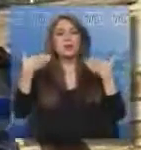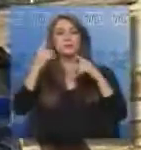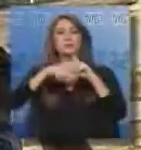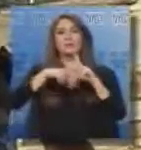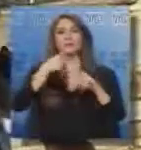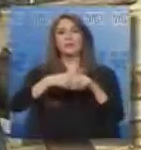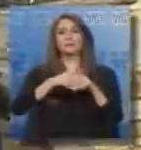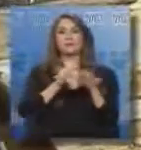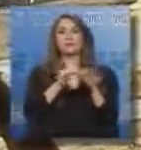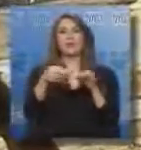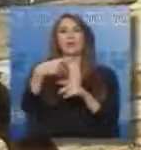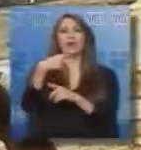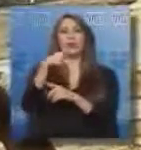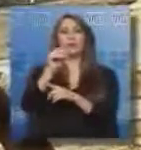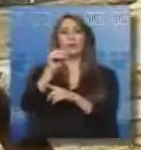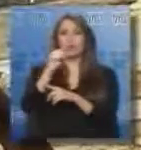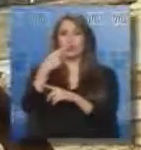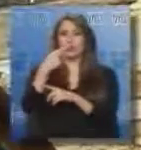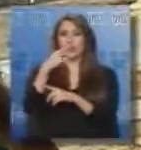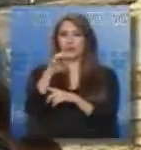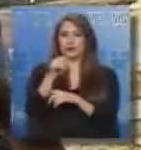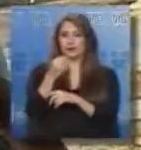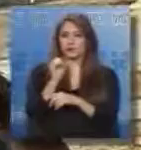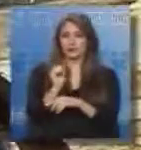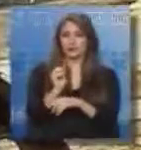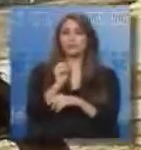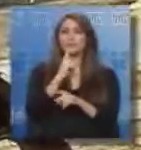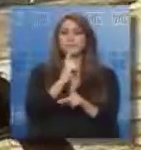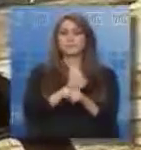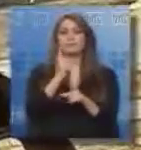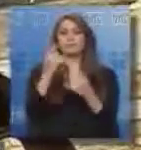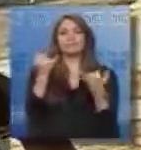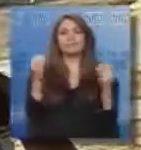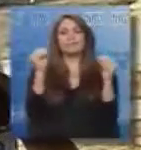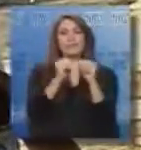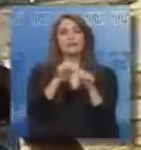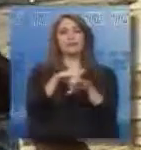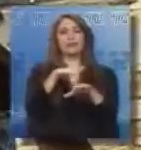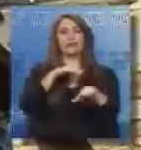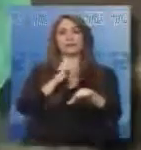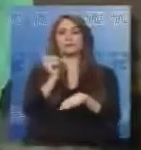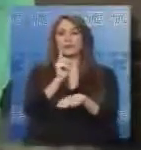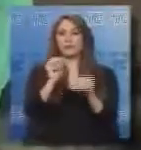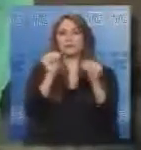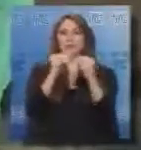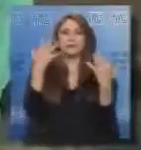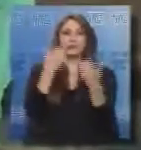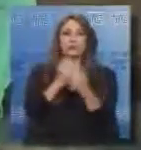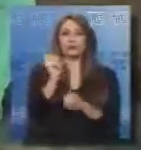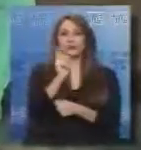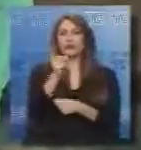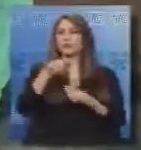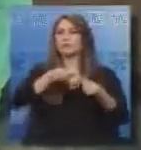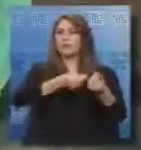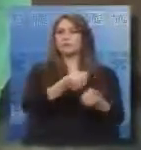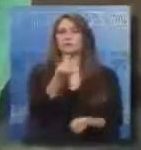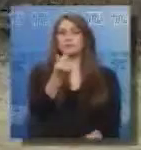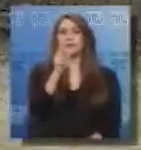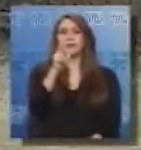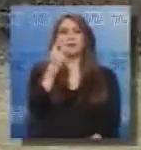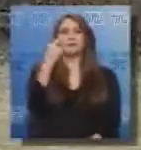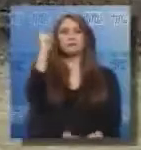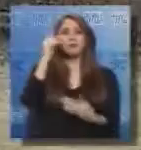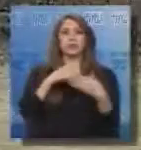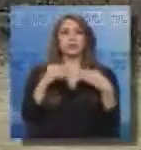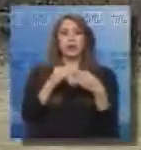la parroquia de Progreso. Se va a descongestionar el tráfico y más que todo evitar cualquier tipo de accidente. La inversión de esta obra supera los 3